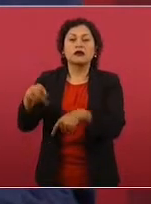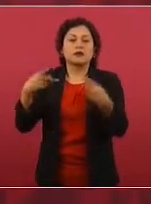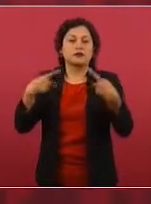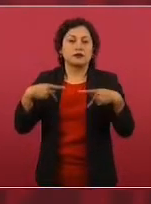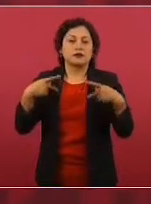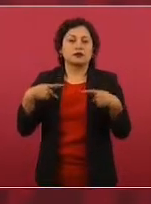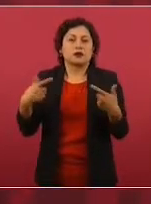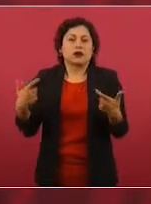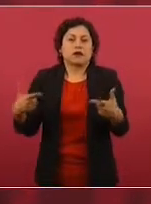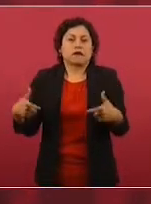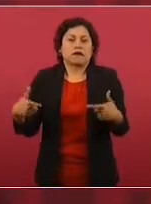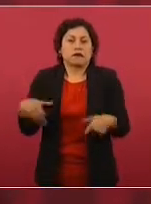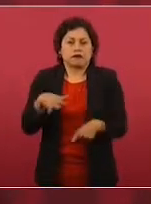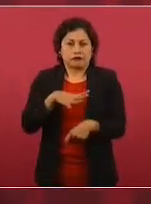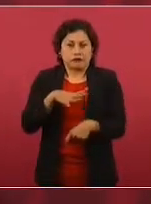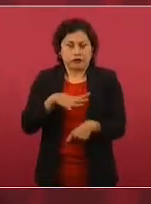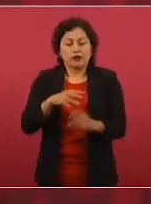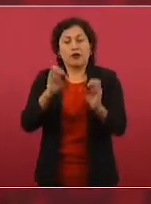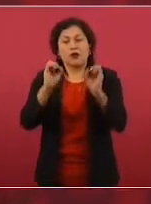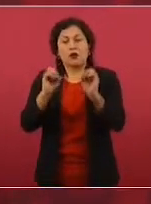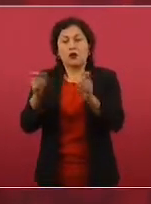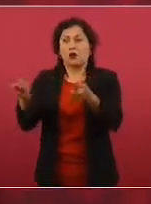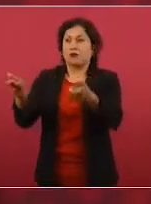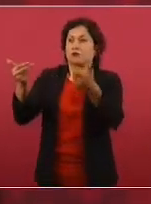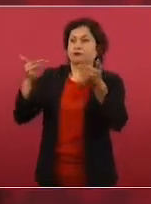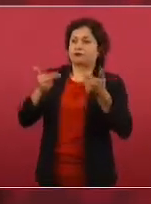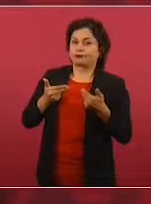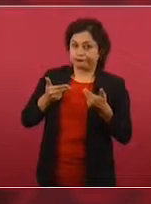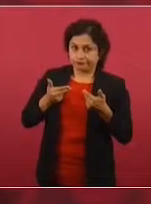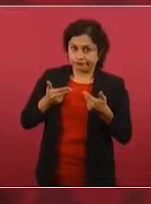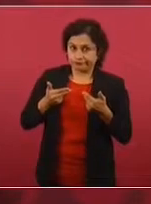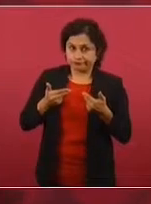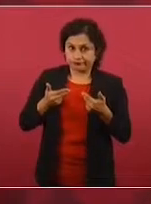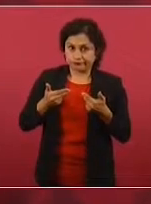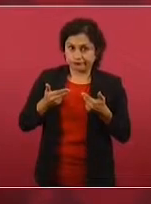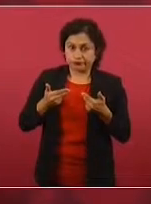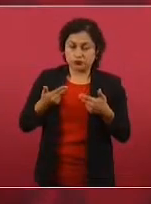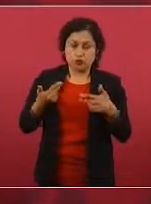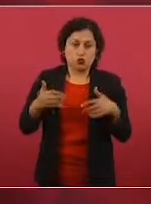o reciben herencias,